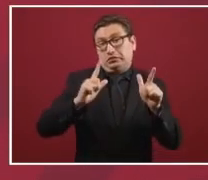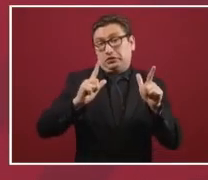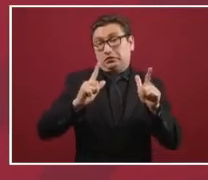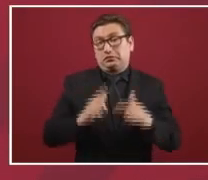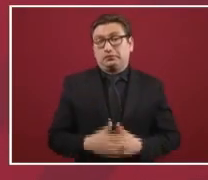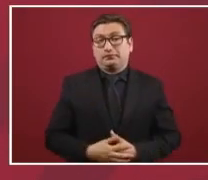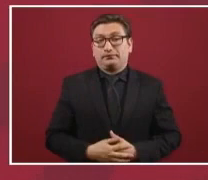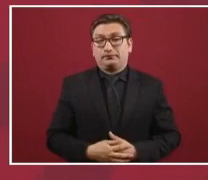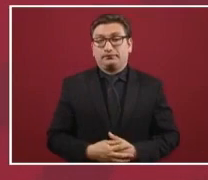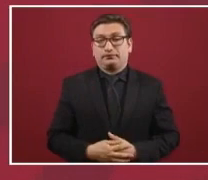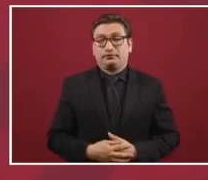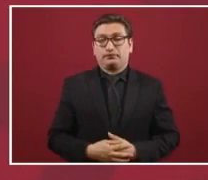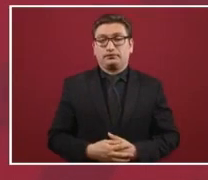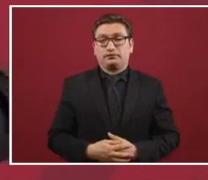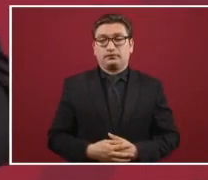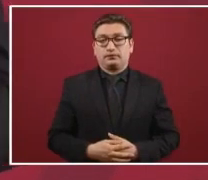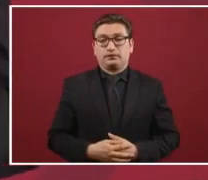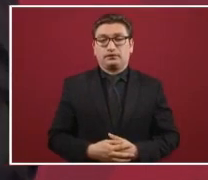Ahora,